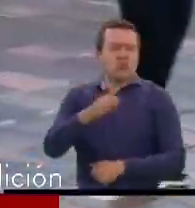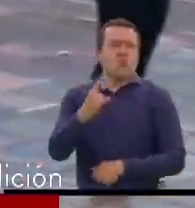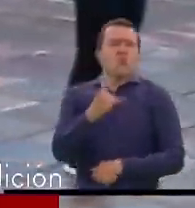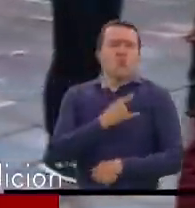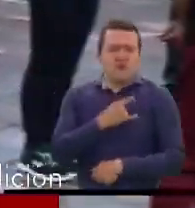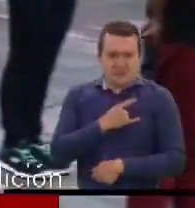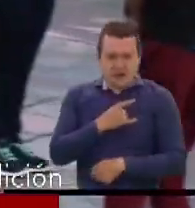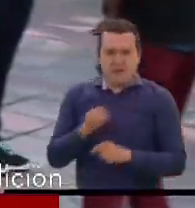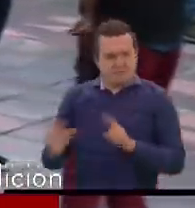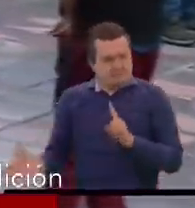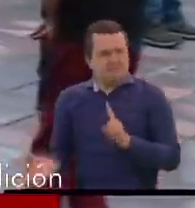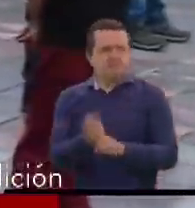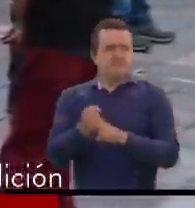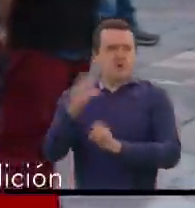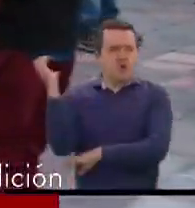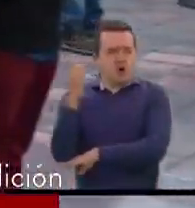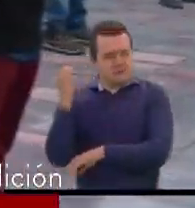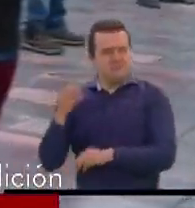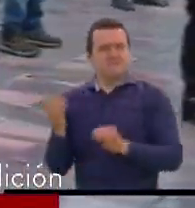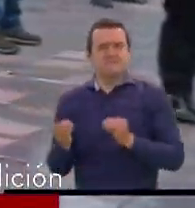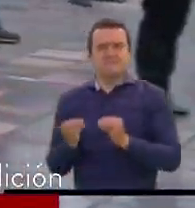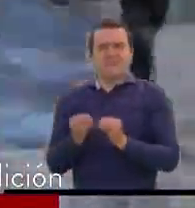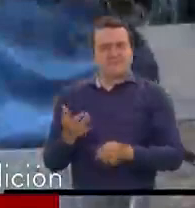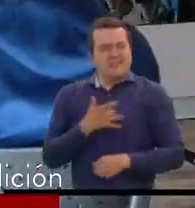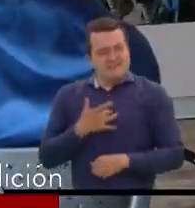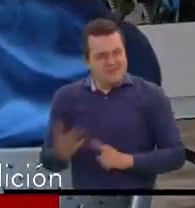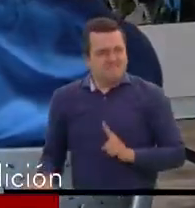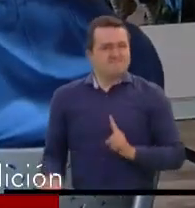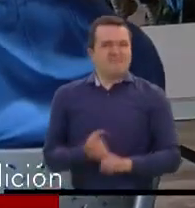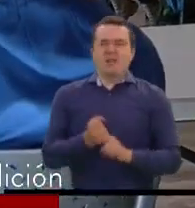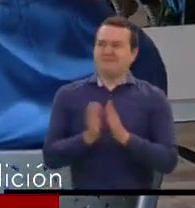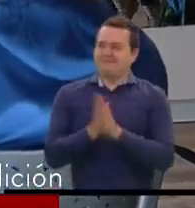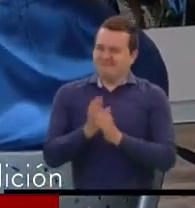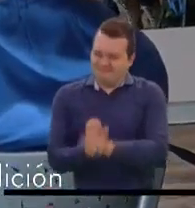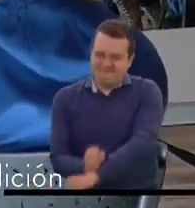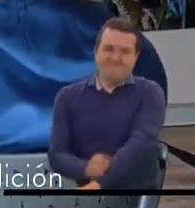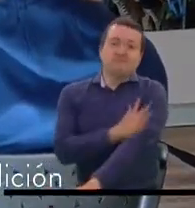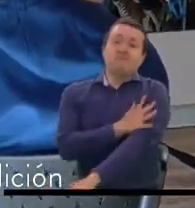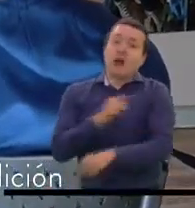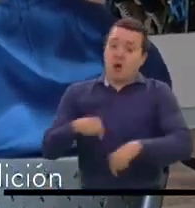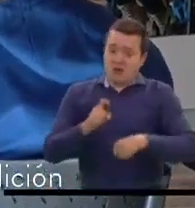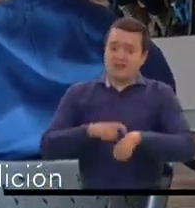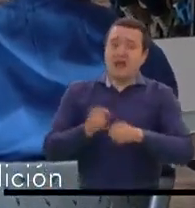país y un regocijo de esperanza necesaria en medio de estos tiempos difíciles.